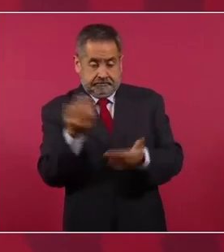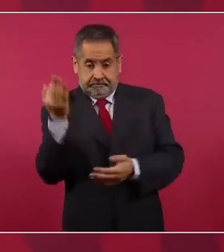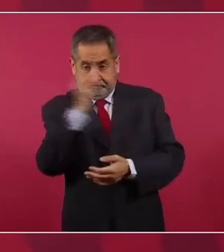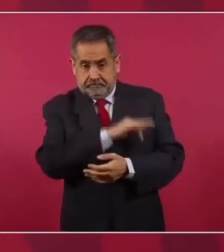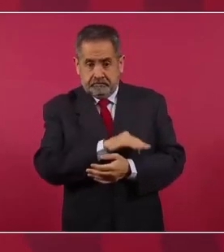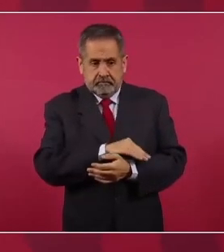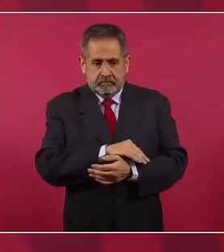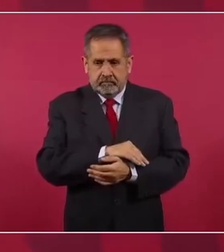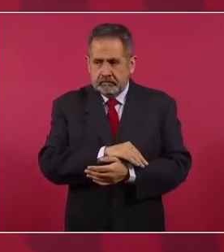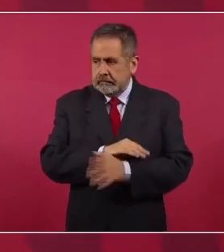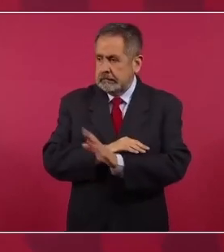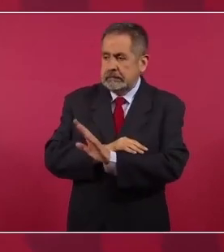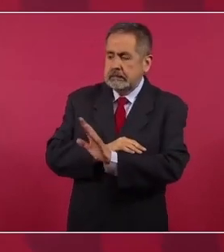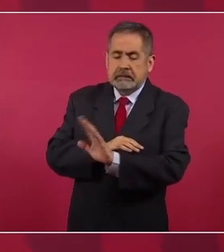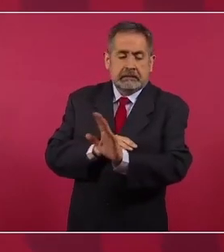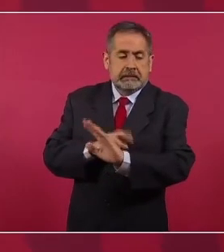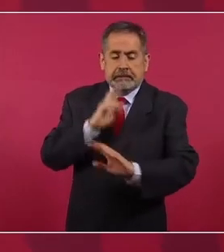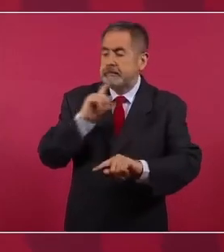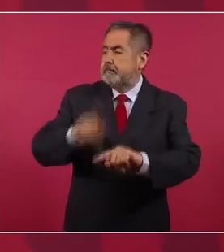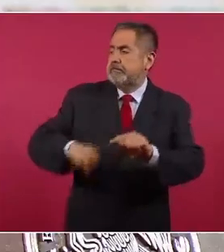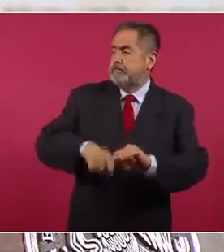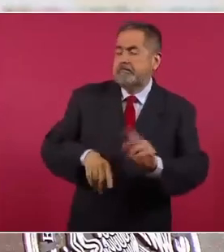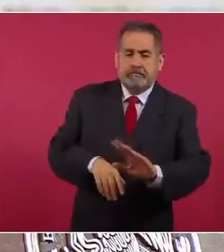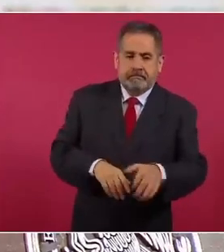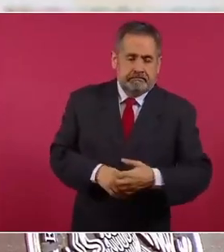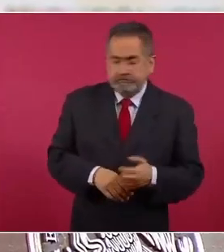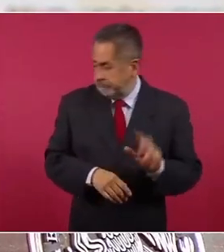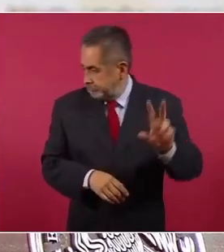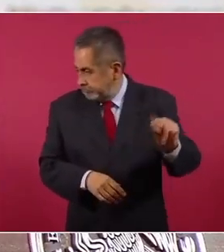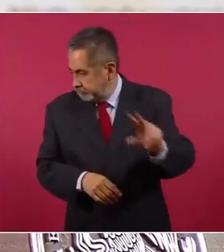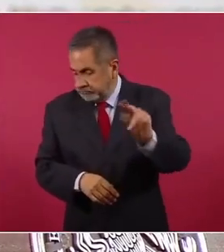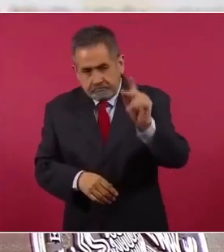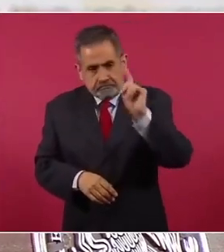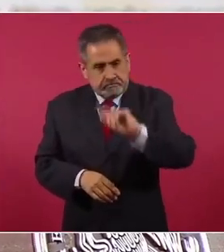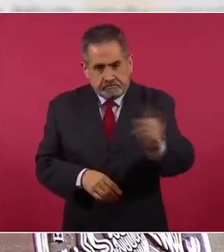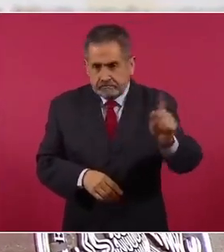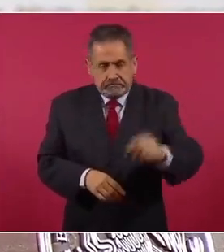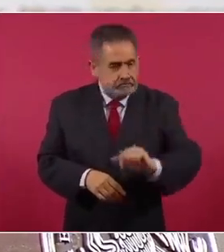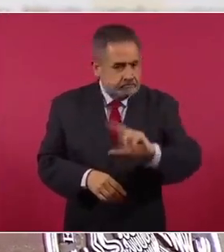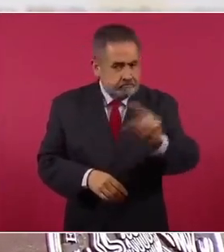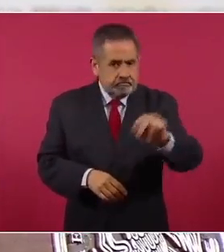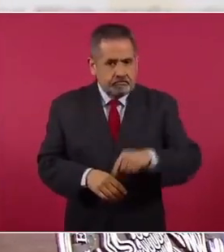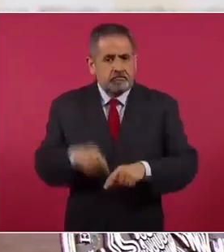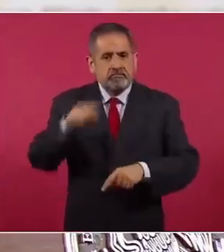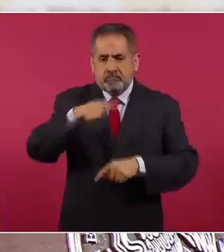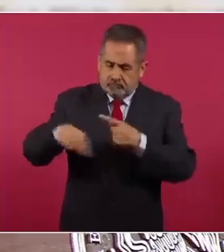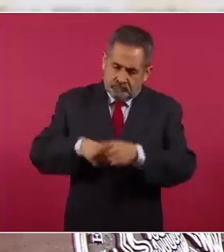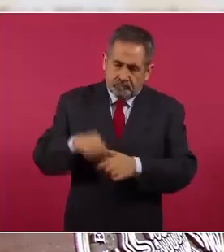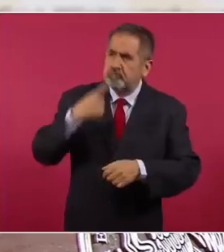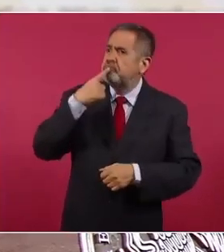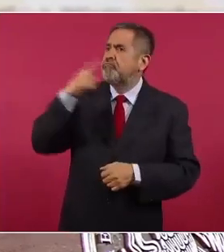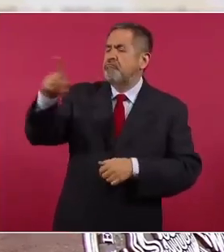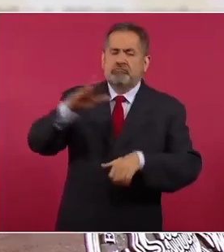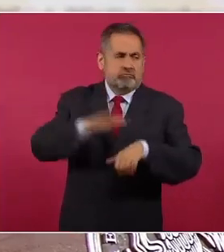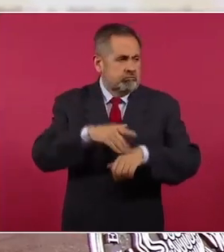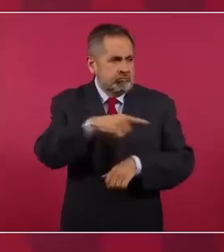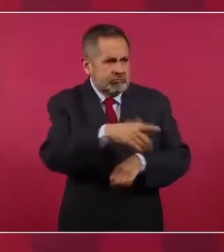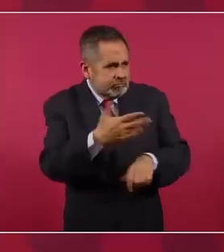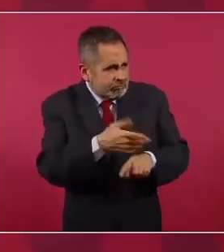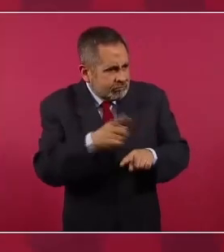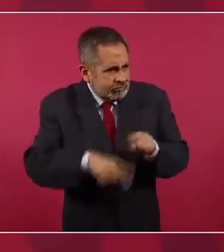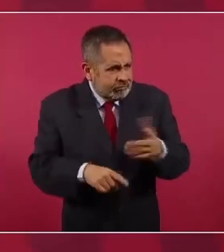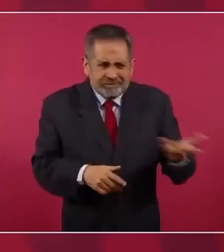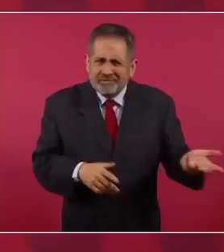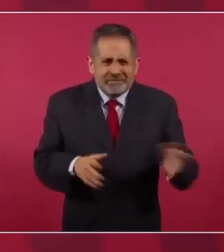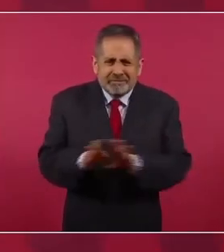¿lo quieren quitar? No, no, porque aquí lo vamos a denunciar.